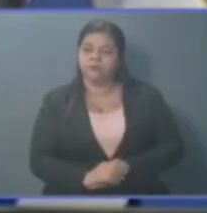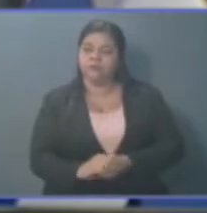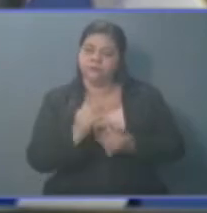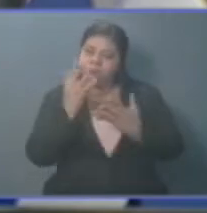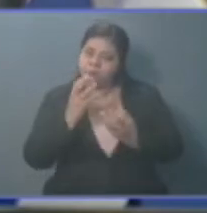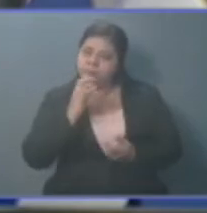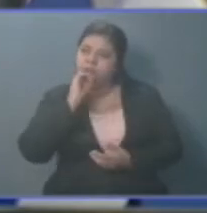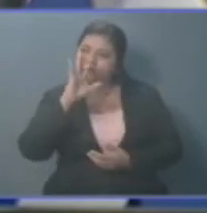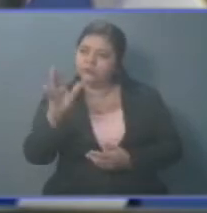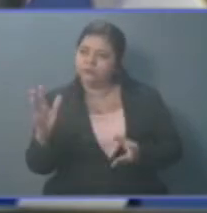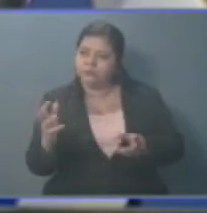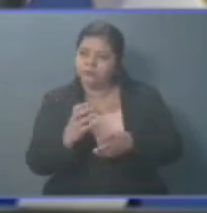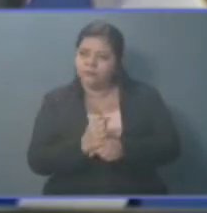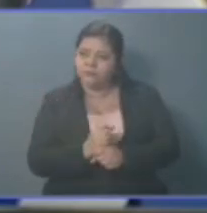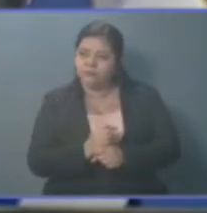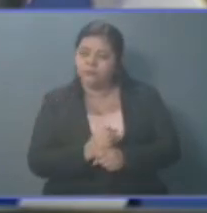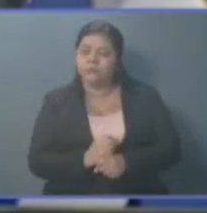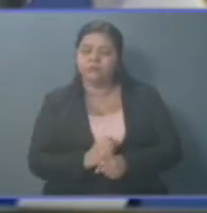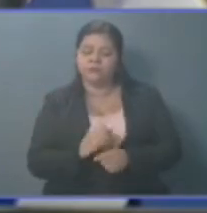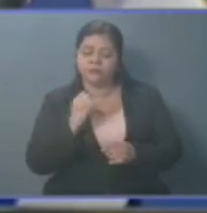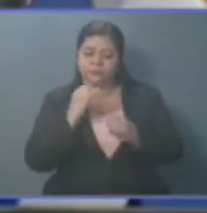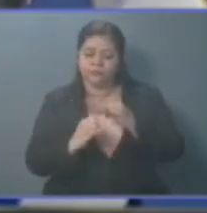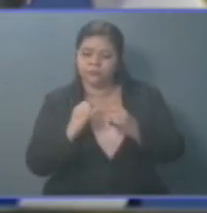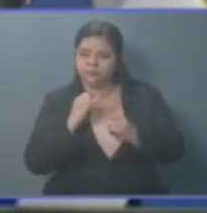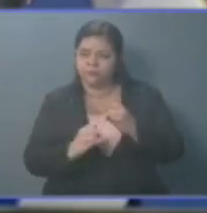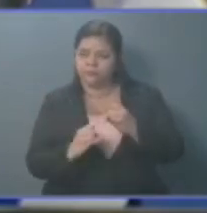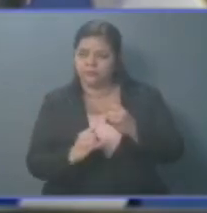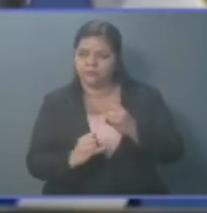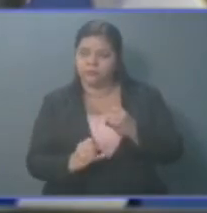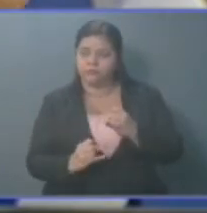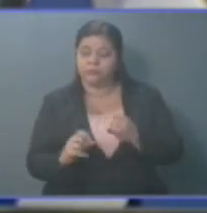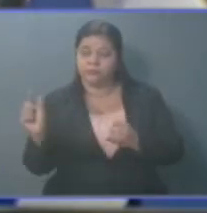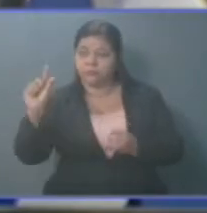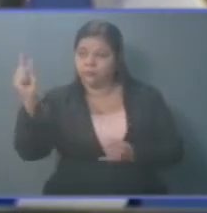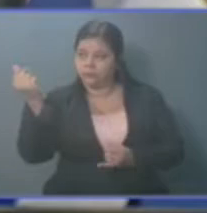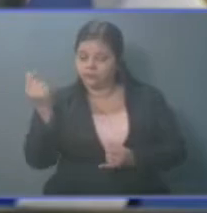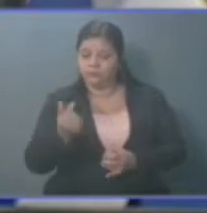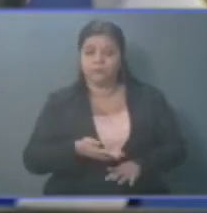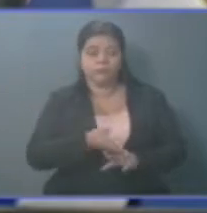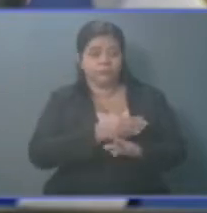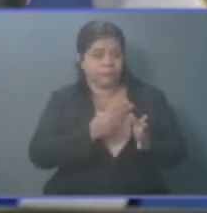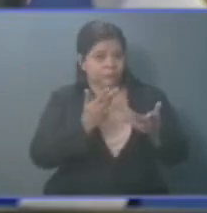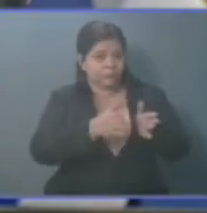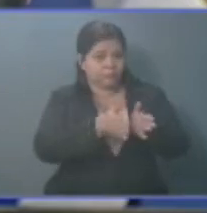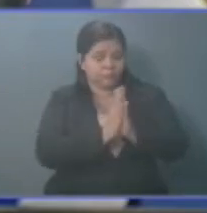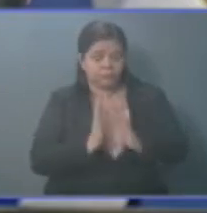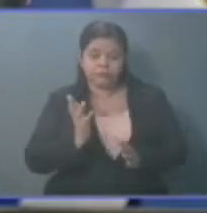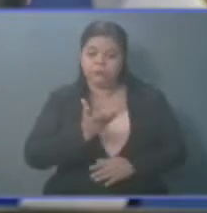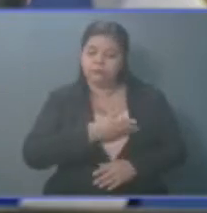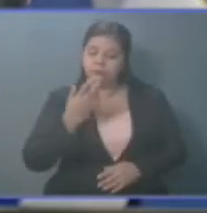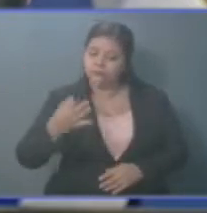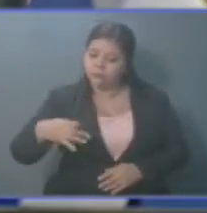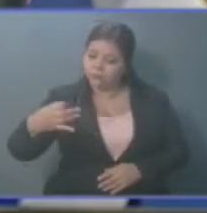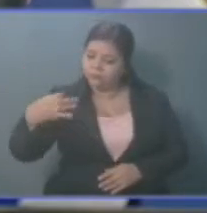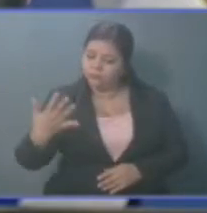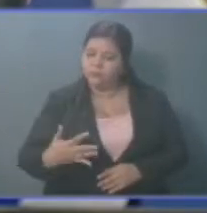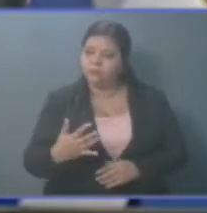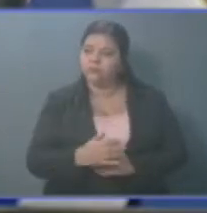quiero referir brevemente al último de los préstamos que se ha solicitado ratificación.